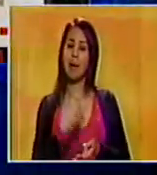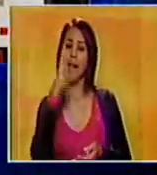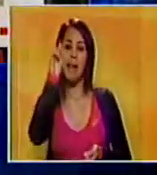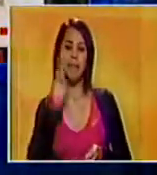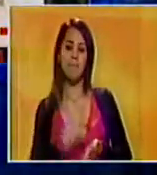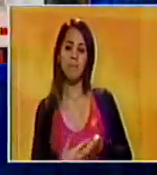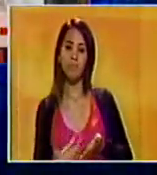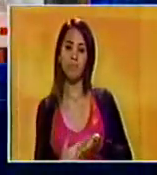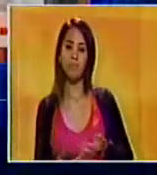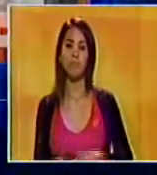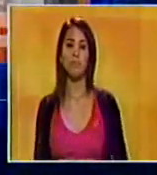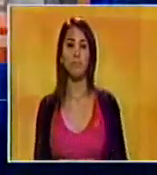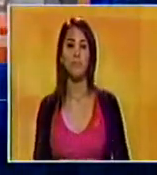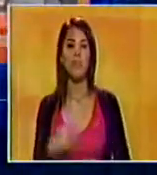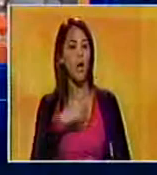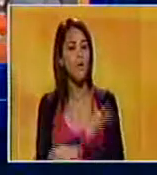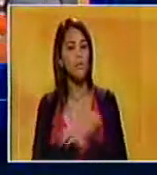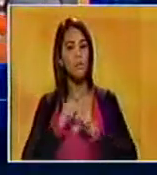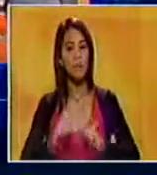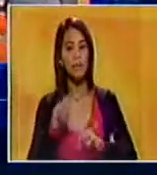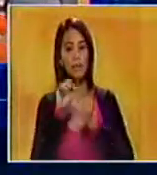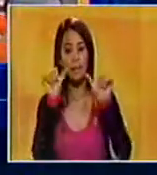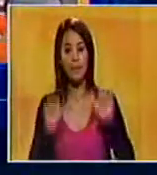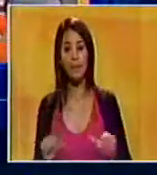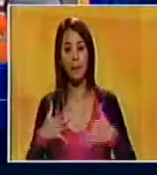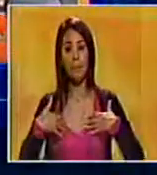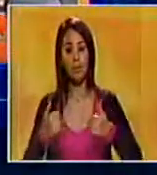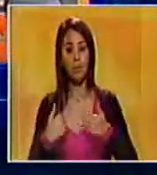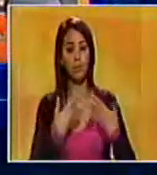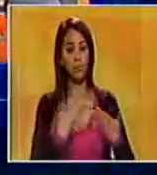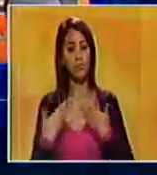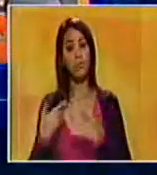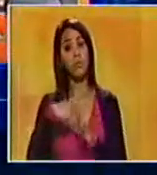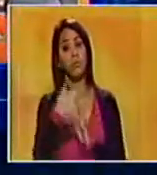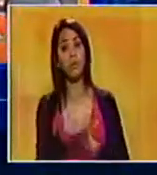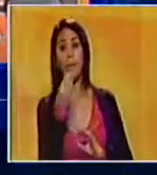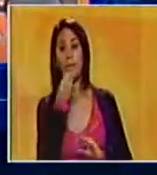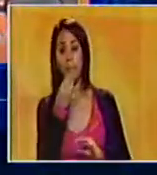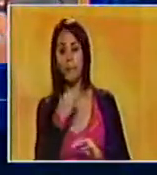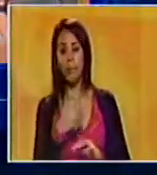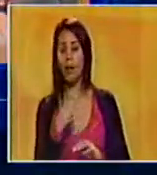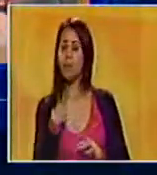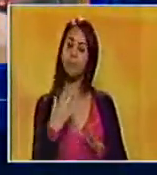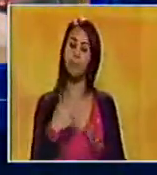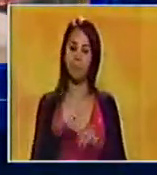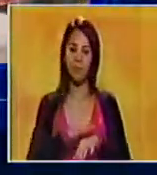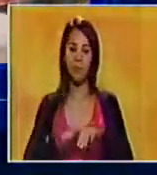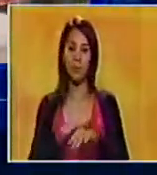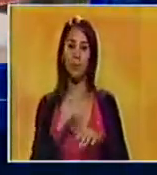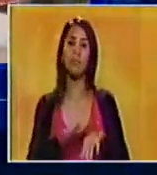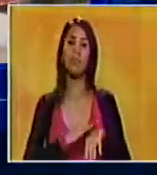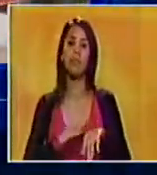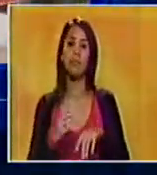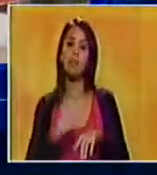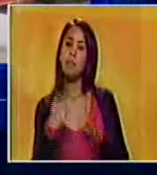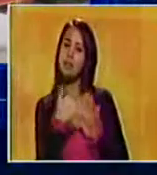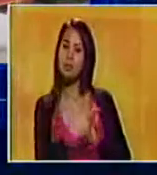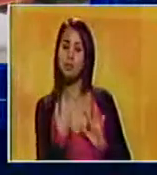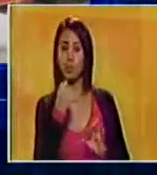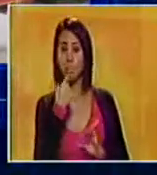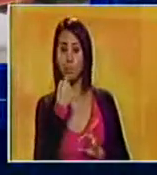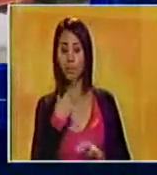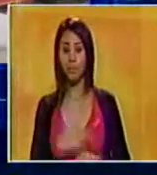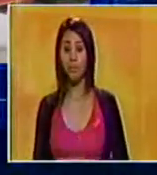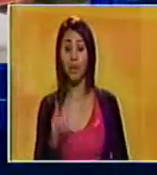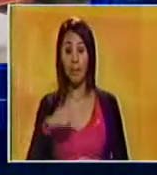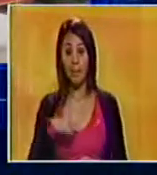Twitter que se busca fortalecer el sistema de salud y hacer entrega de insumos médicos desde barrio adentro. Además, aseguró que hace varias semanas también